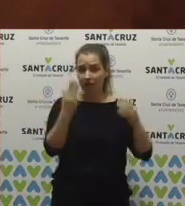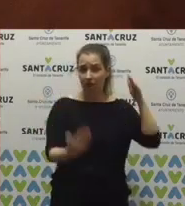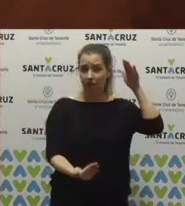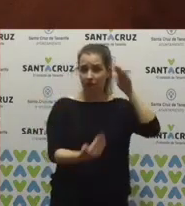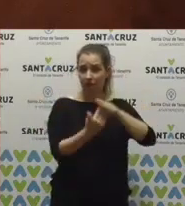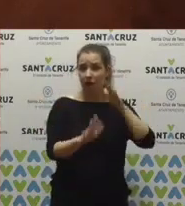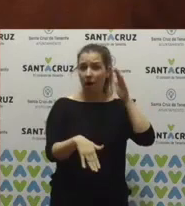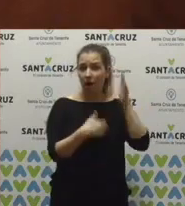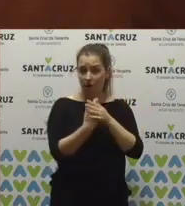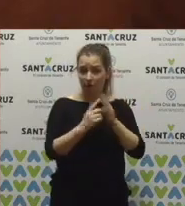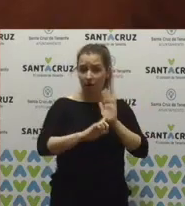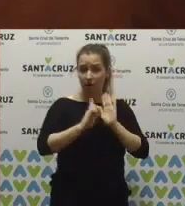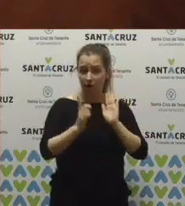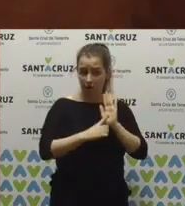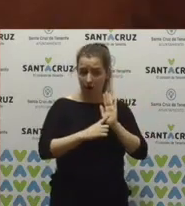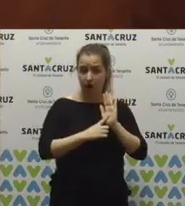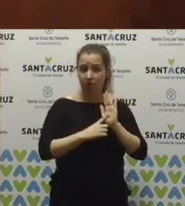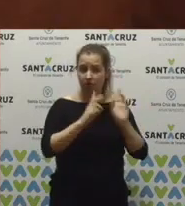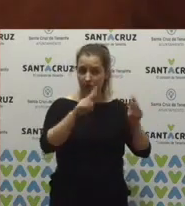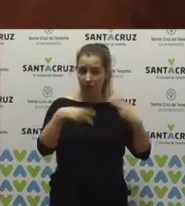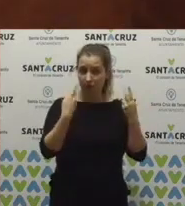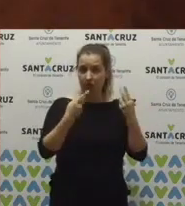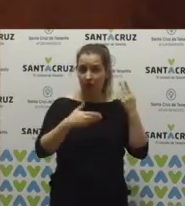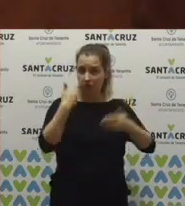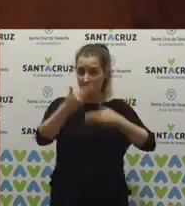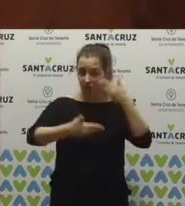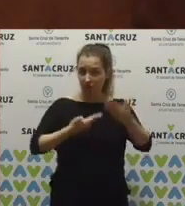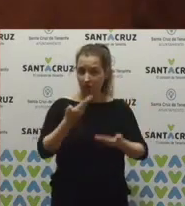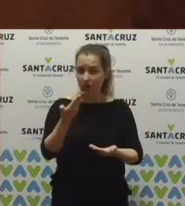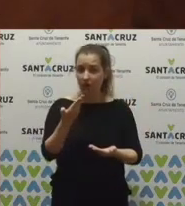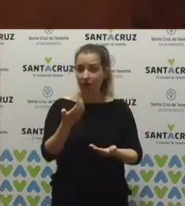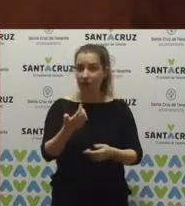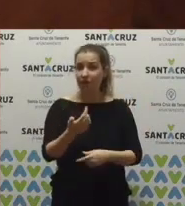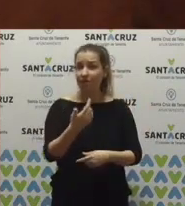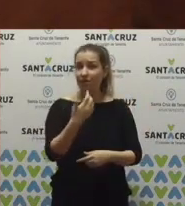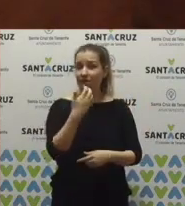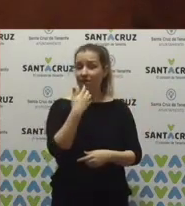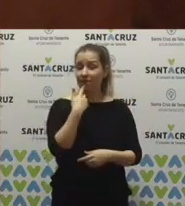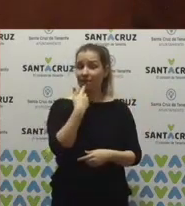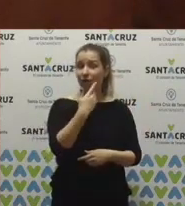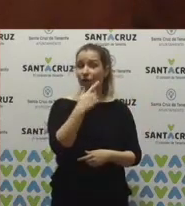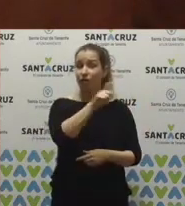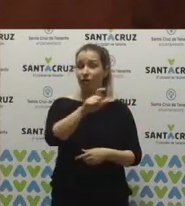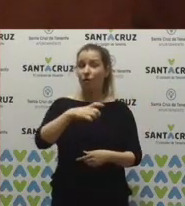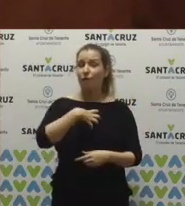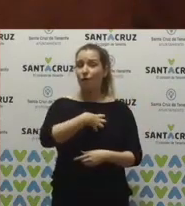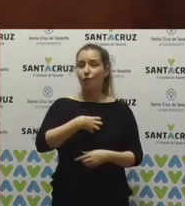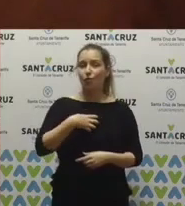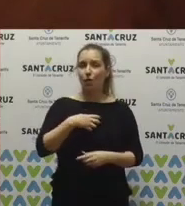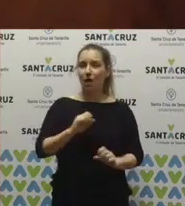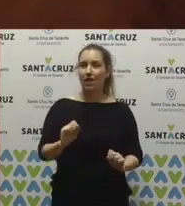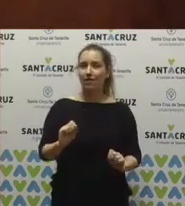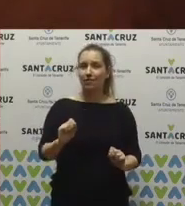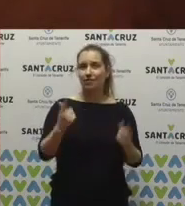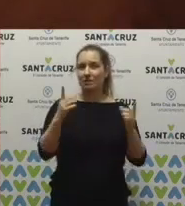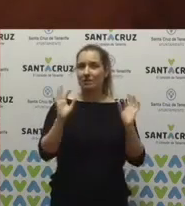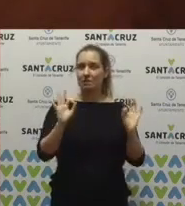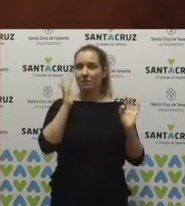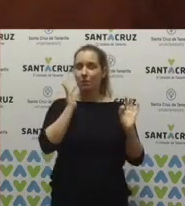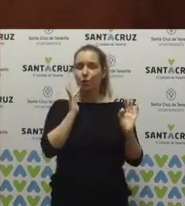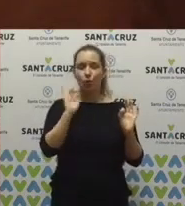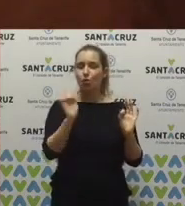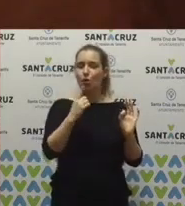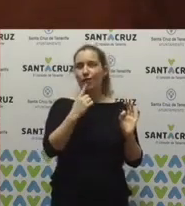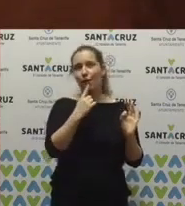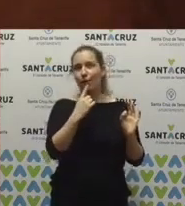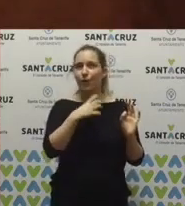legalmente se pueda retomar cuando hablo de funcionarios me refiero o funcionarios en su estricto me refiero al personal del servicio de